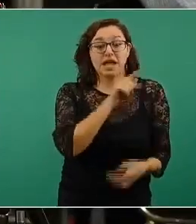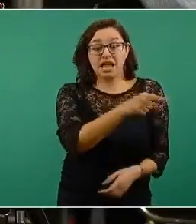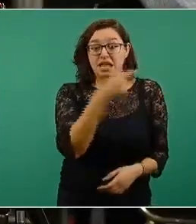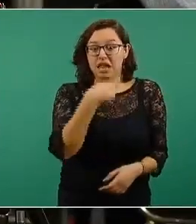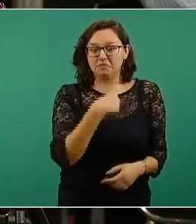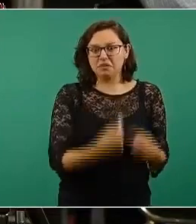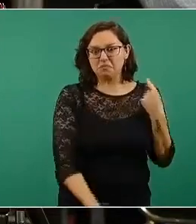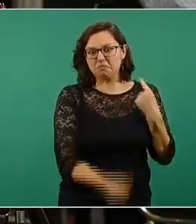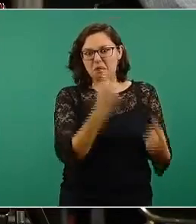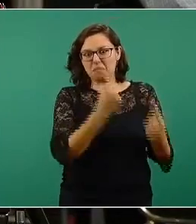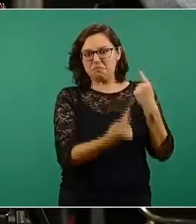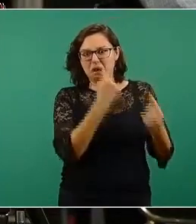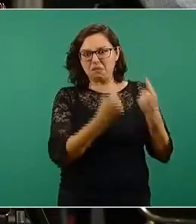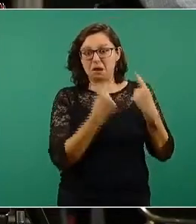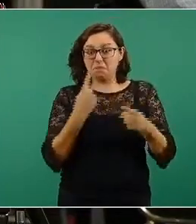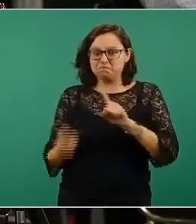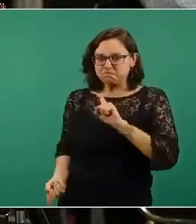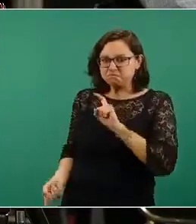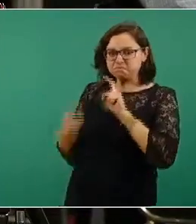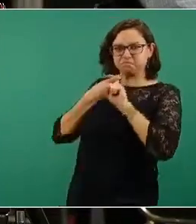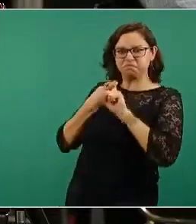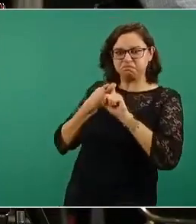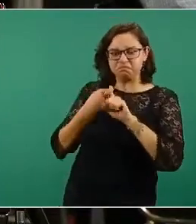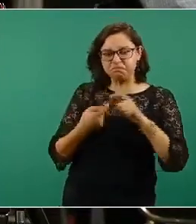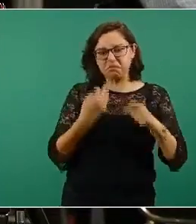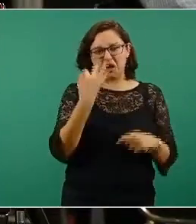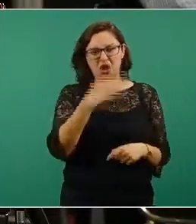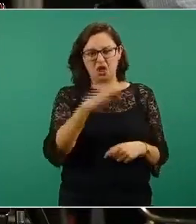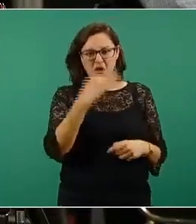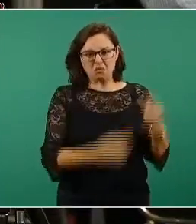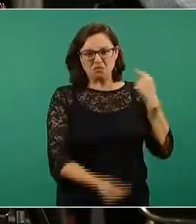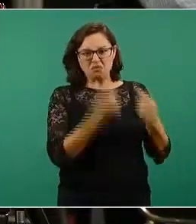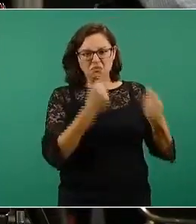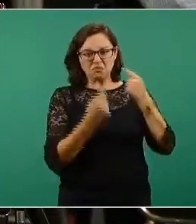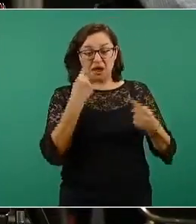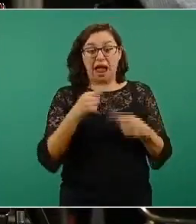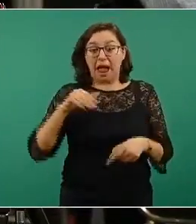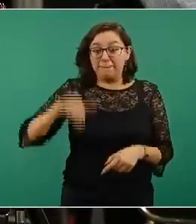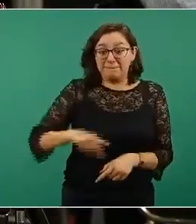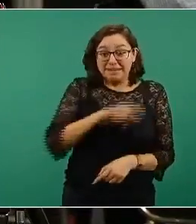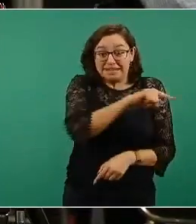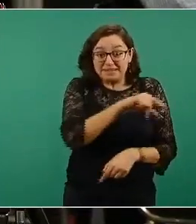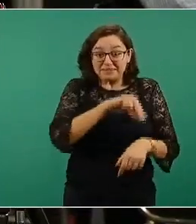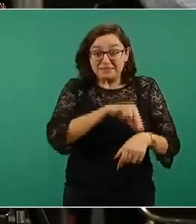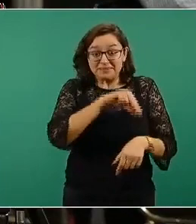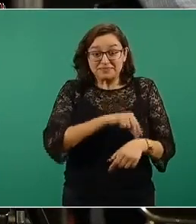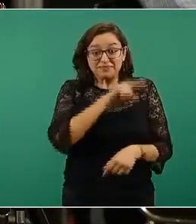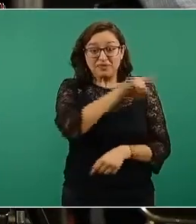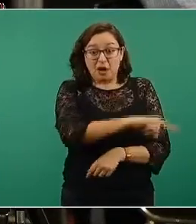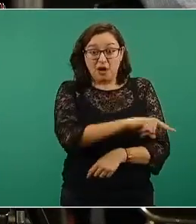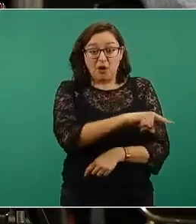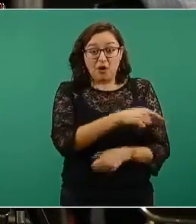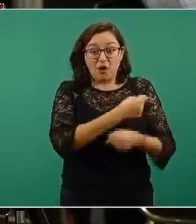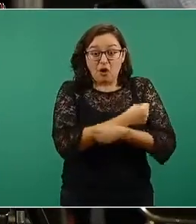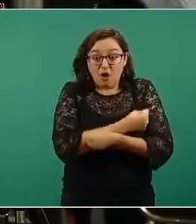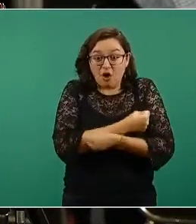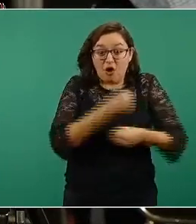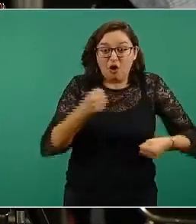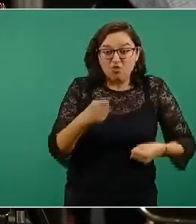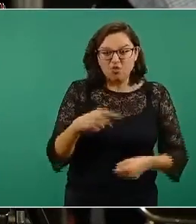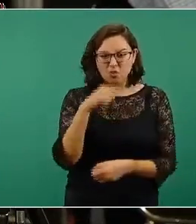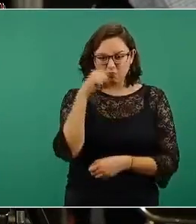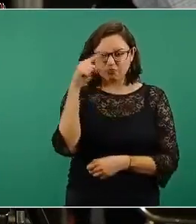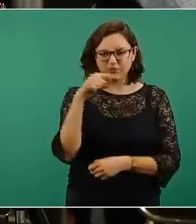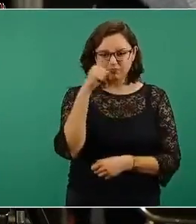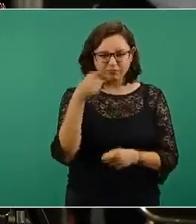preguntas y me dice muchas groserías. Y acaba de decir que mi compañero Juan Hernández es un gordo engreído. Yo creo que